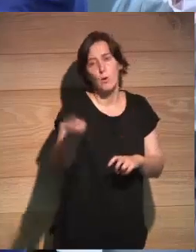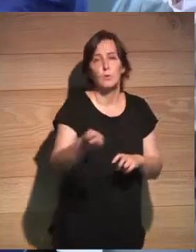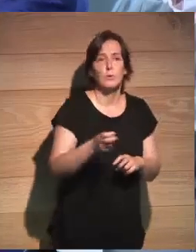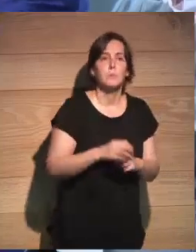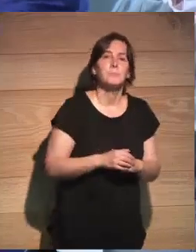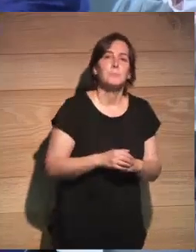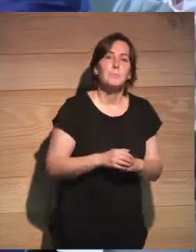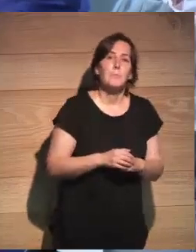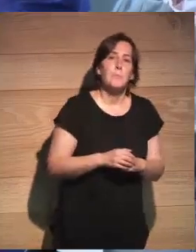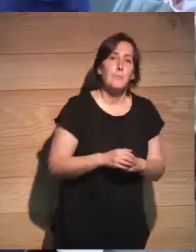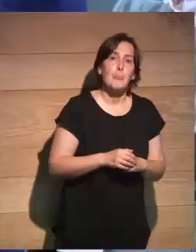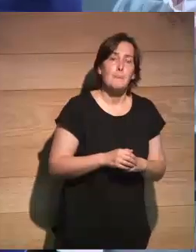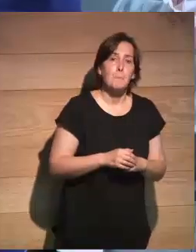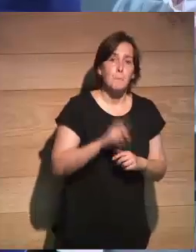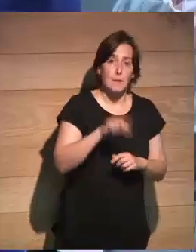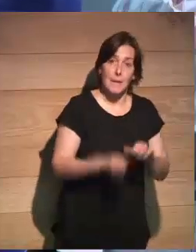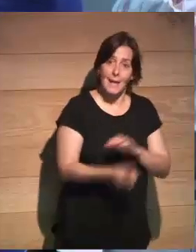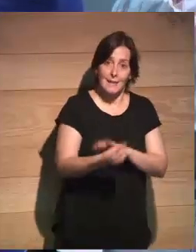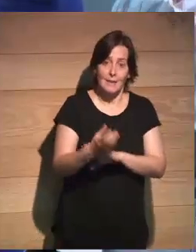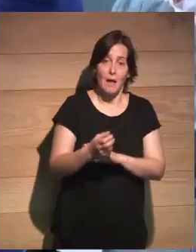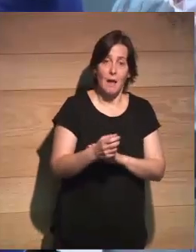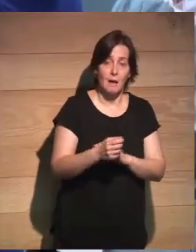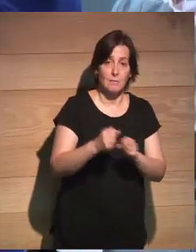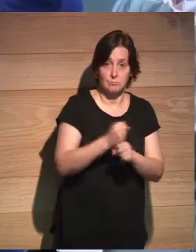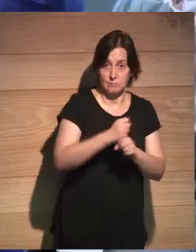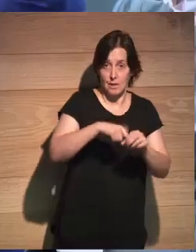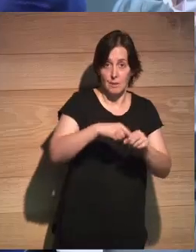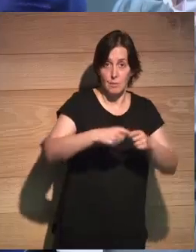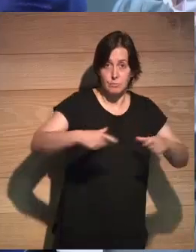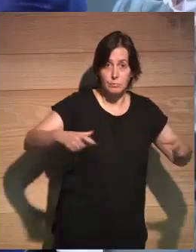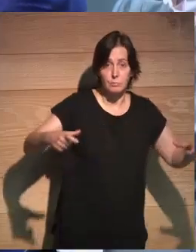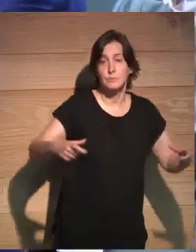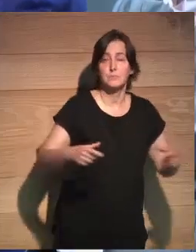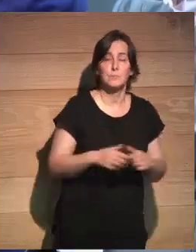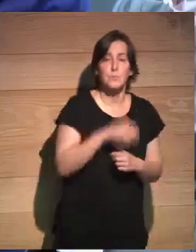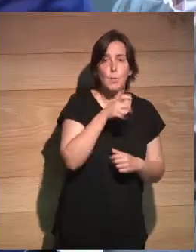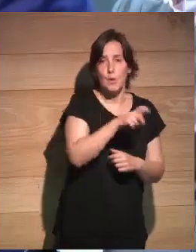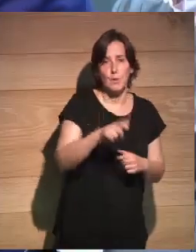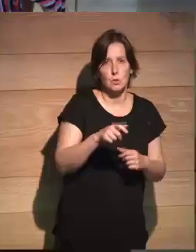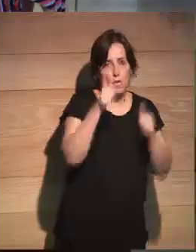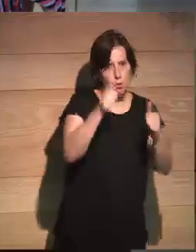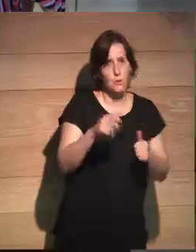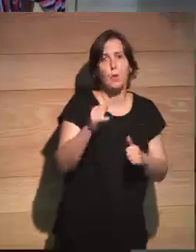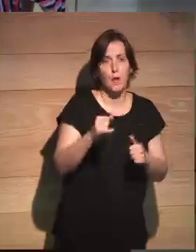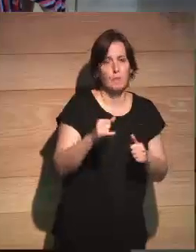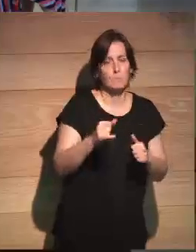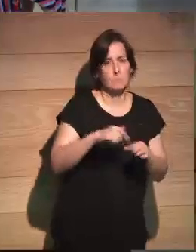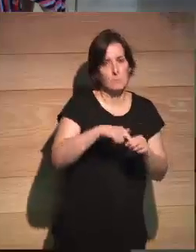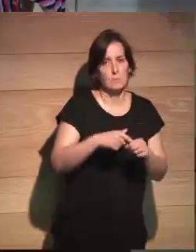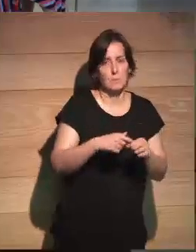cuello de botella importante, y para generar puestos de trabajo donde poder ocupar a las personas formadas de este país. Por lo tanto,